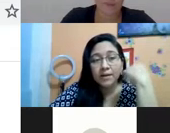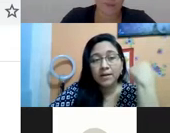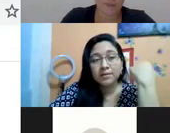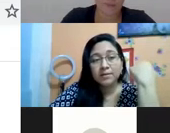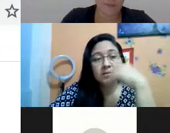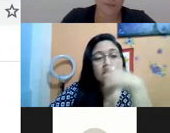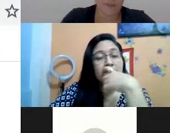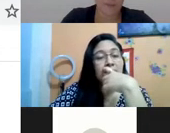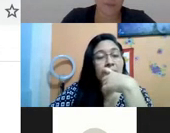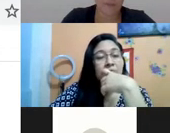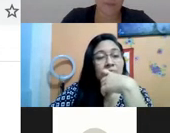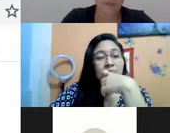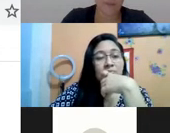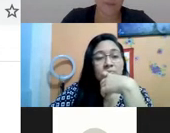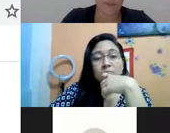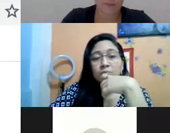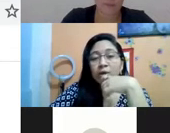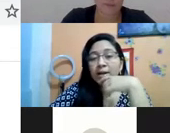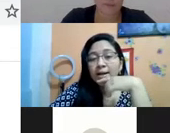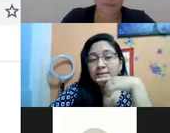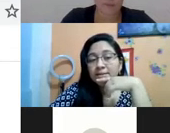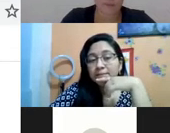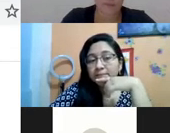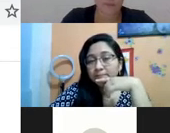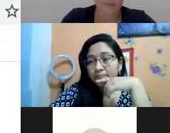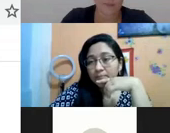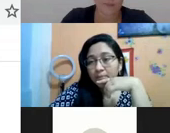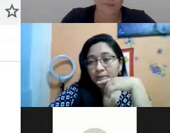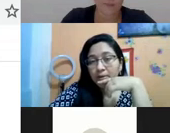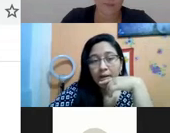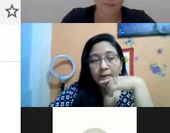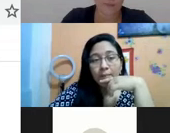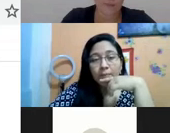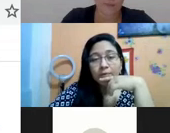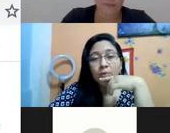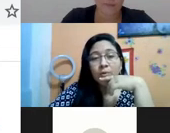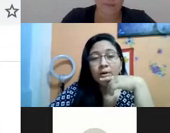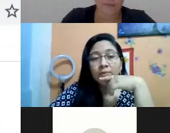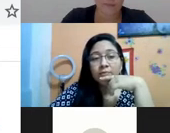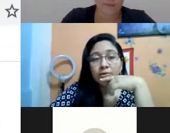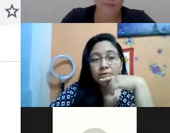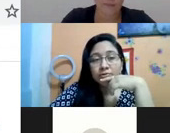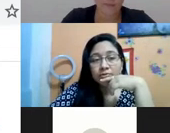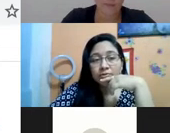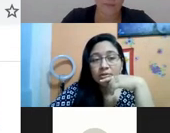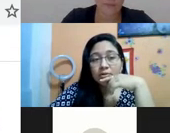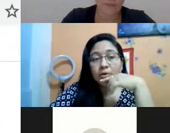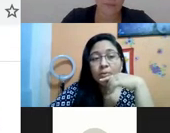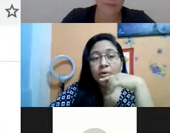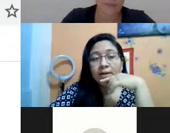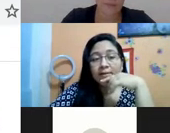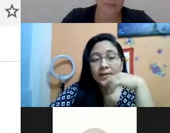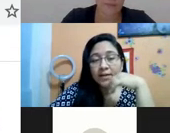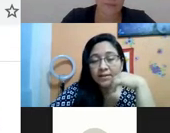Está el syllabus, un enlace. Habíamos visto cómo crear foros y